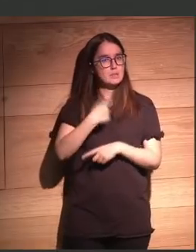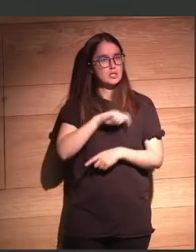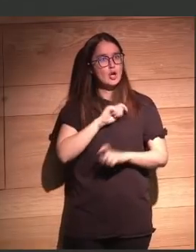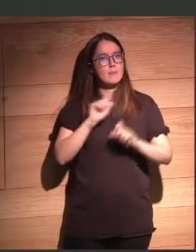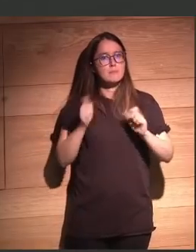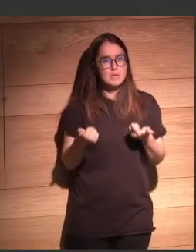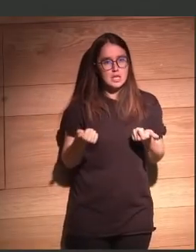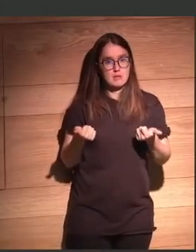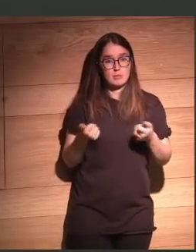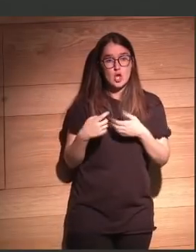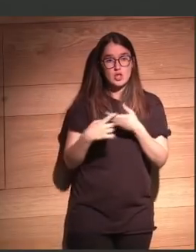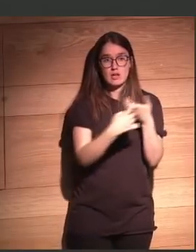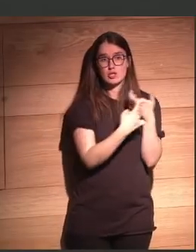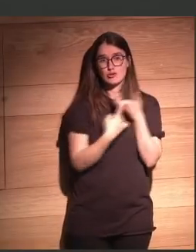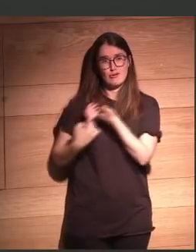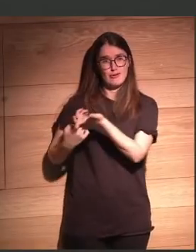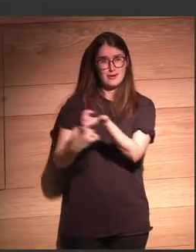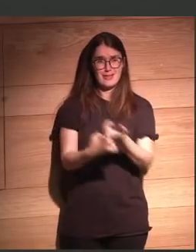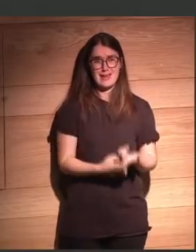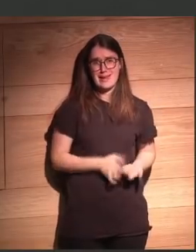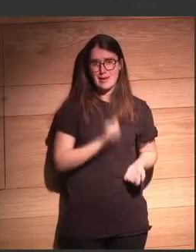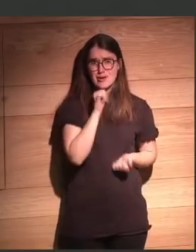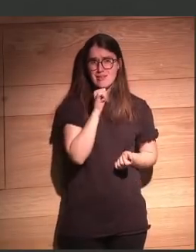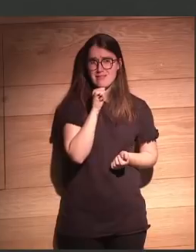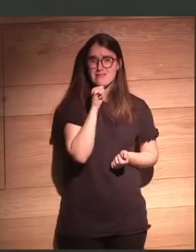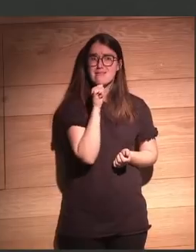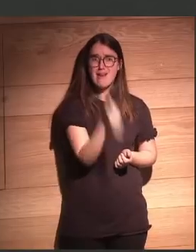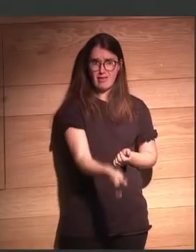gran insolidaridad que les ha